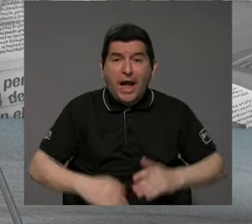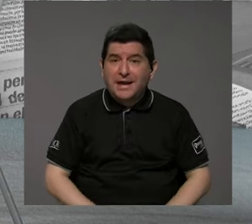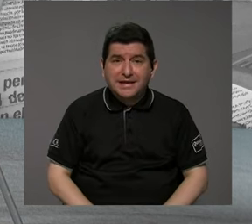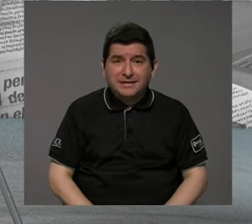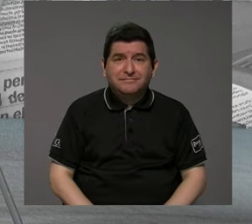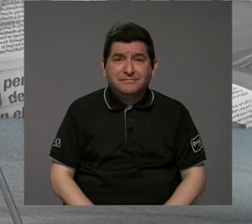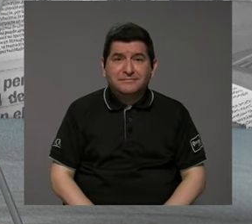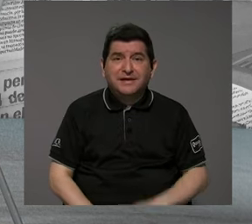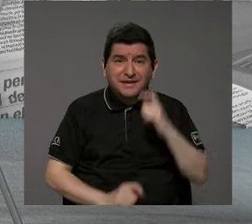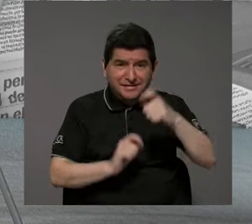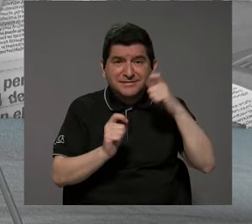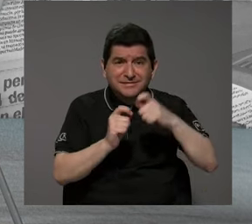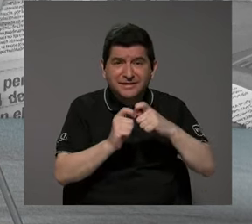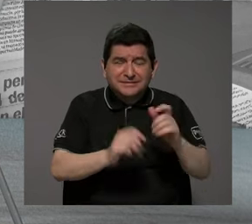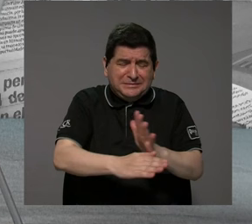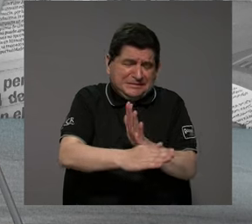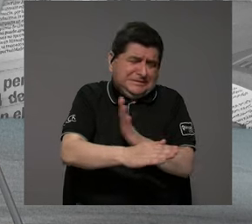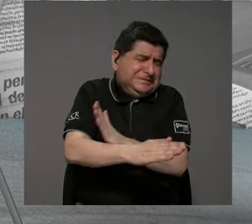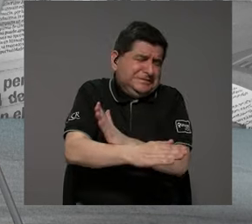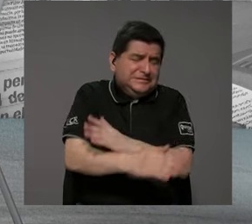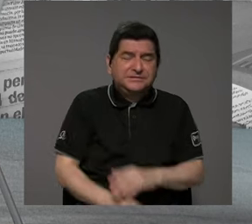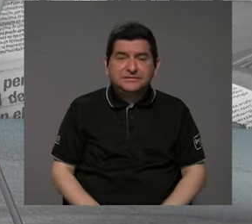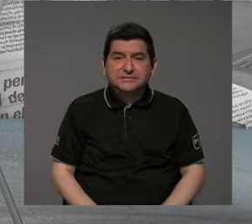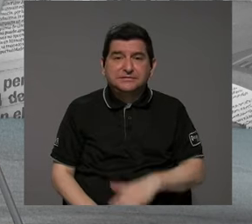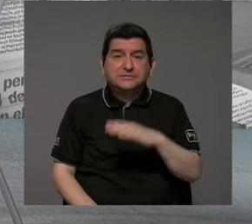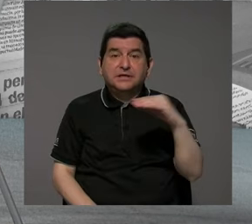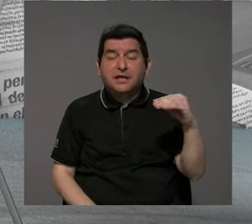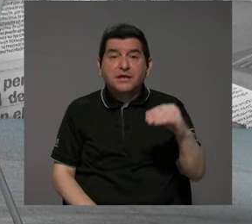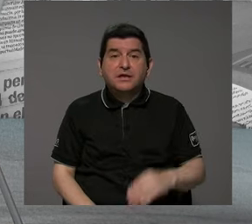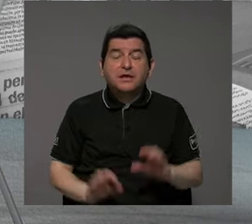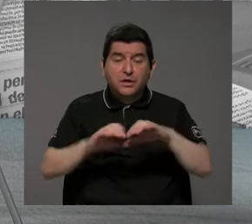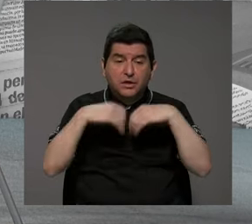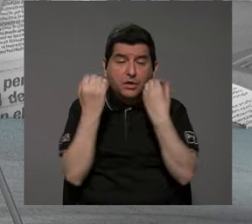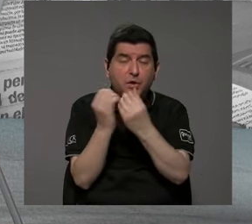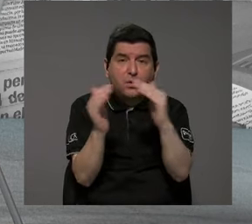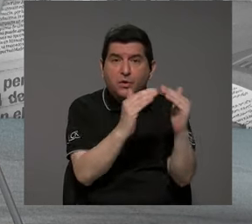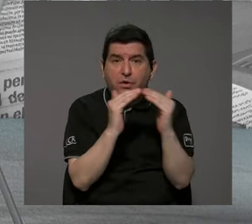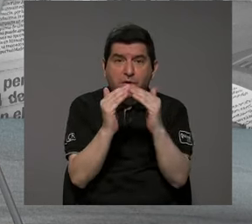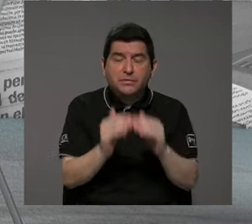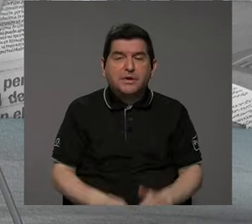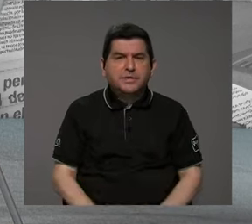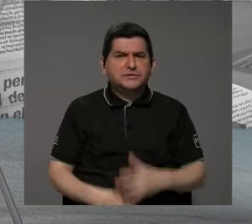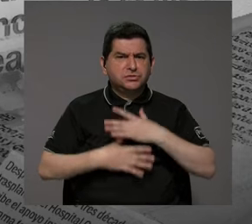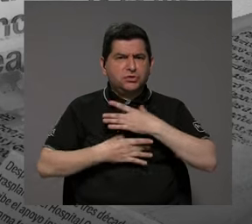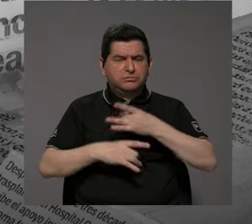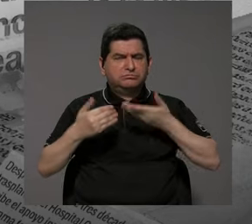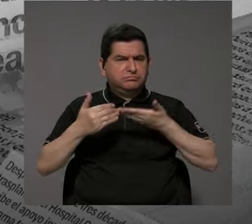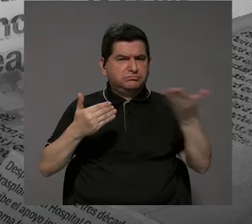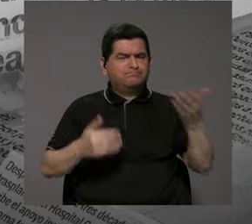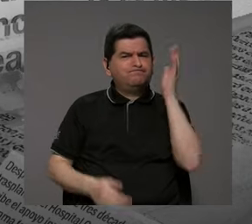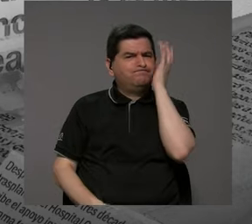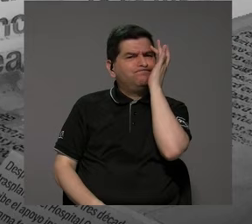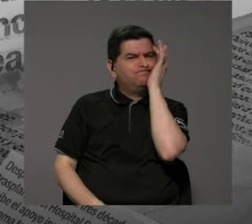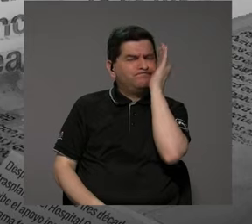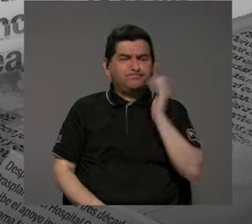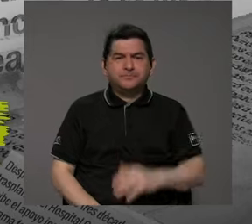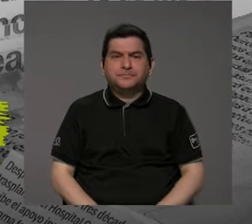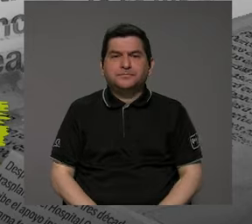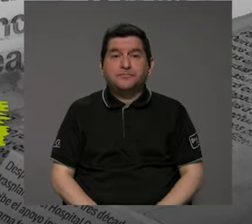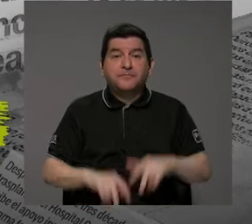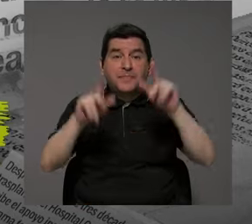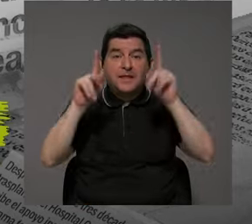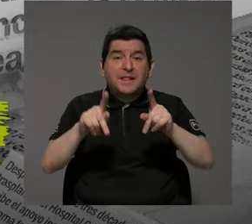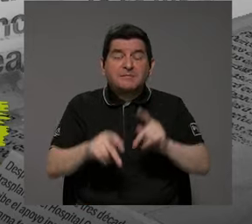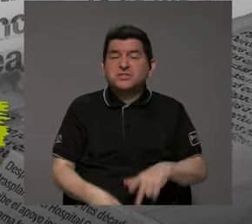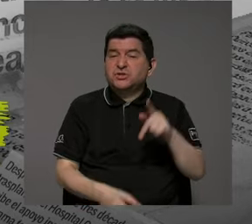que es eso verdad y en términos por ejemplo de la organización comunitaria nos llamó mucho la atención varias cosas que nos preocuparon por ejemplo la